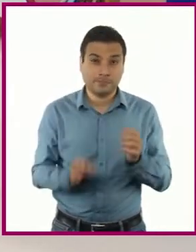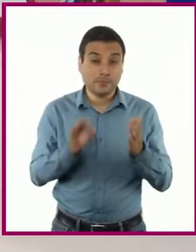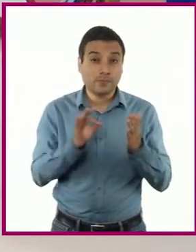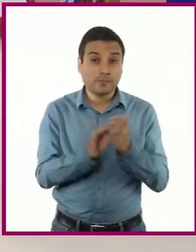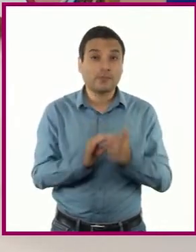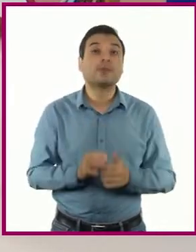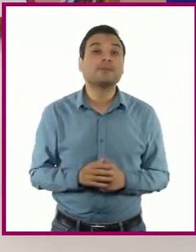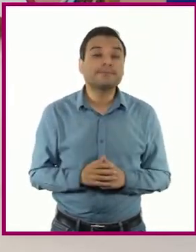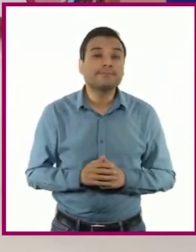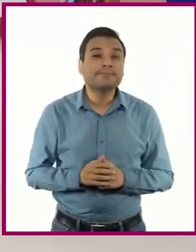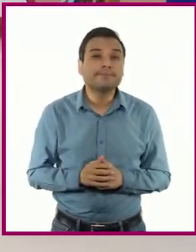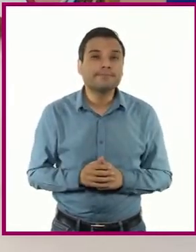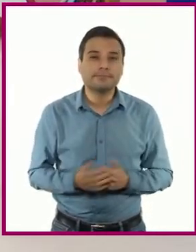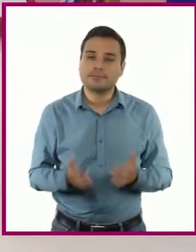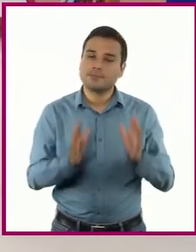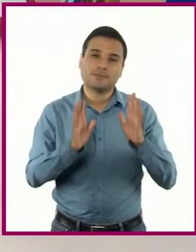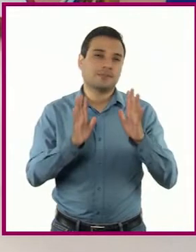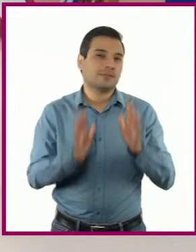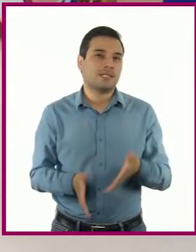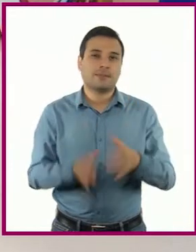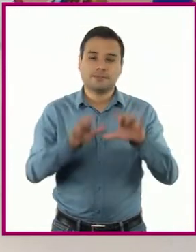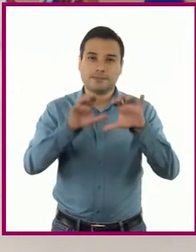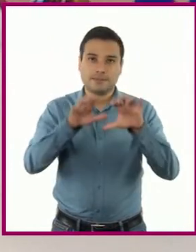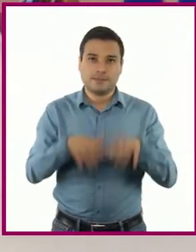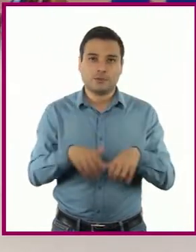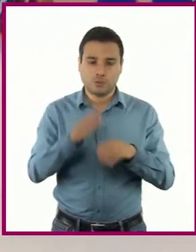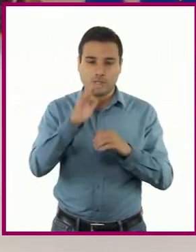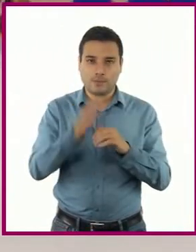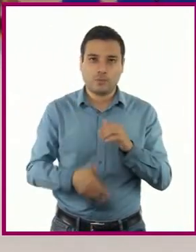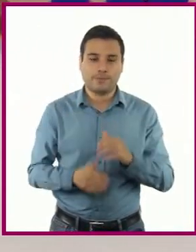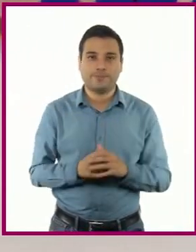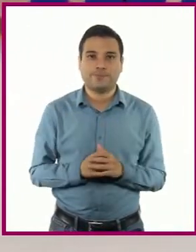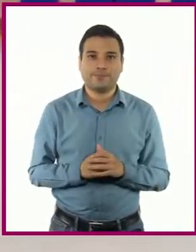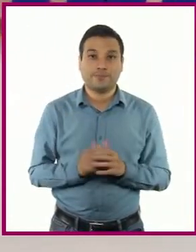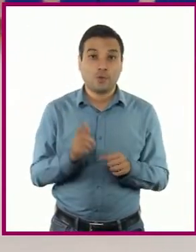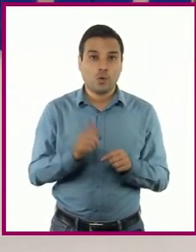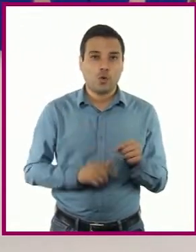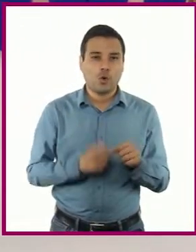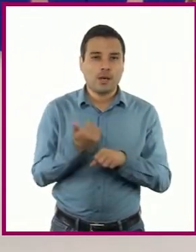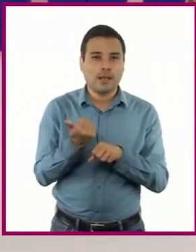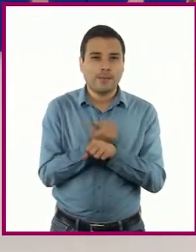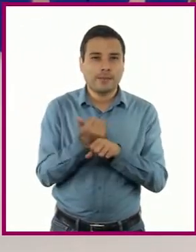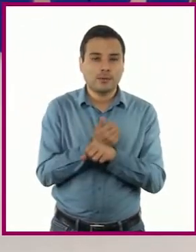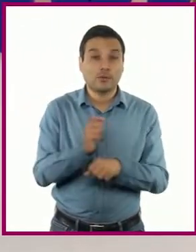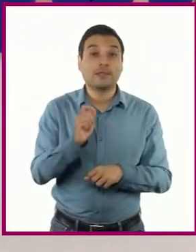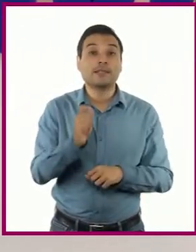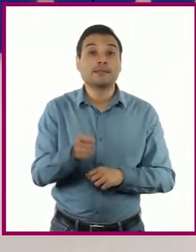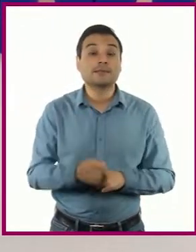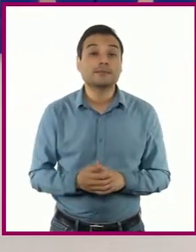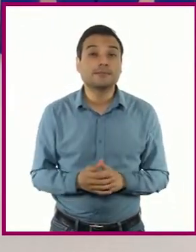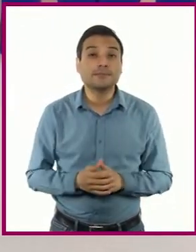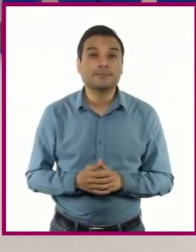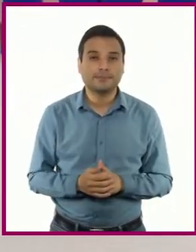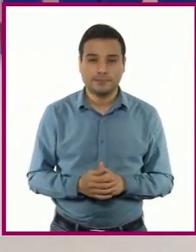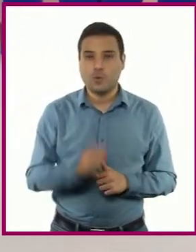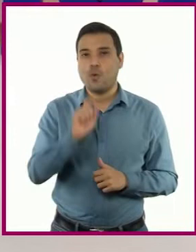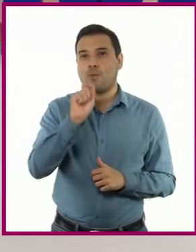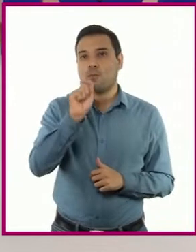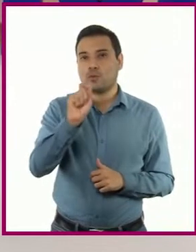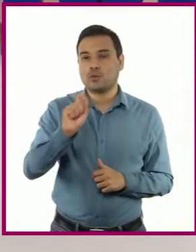que nos avisa que ha terminado el texto. En color amarillo tenemos la intermitencia del punto y